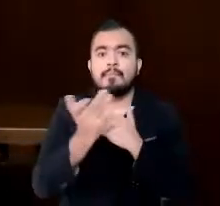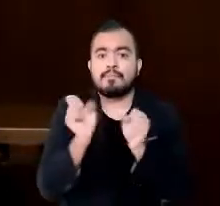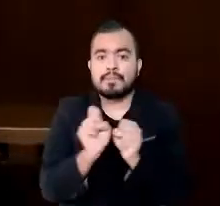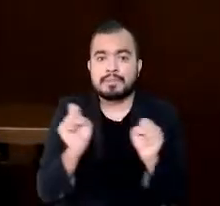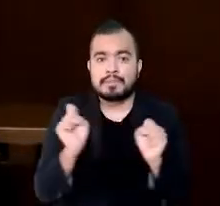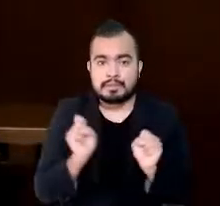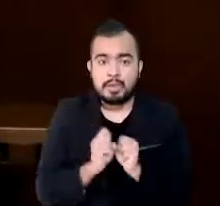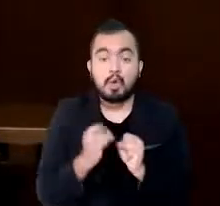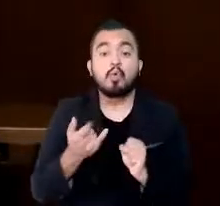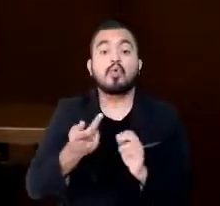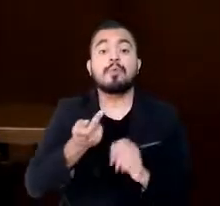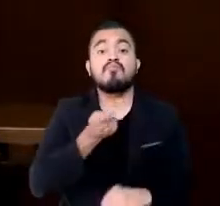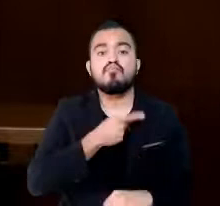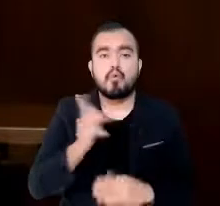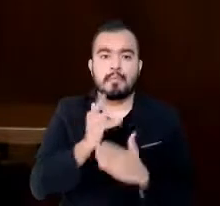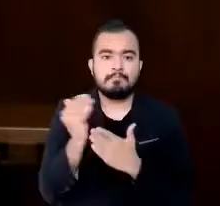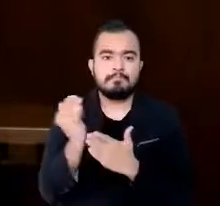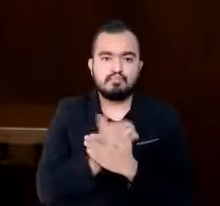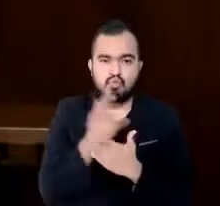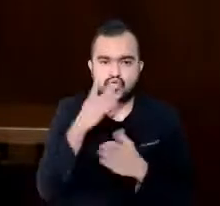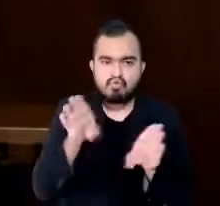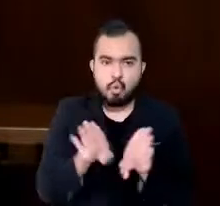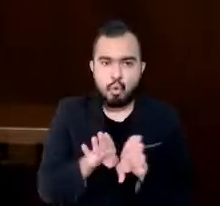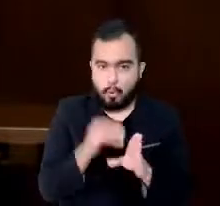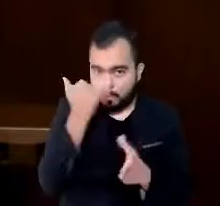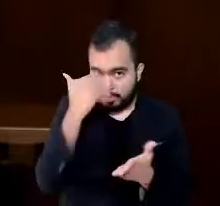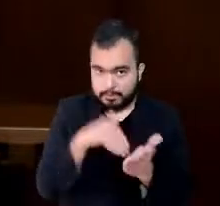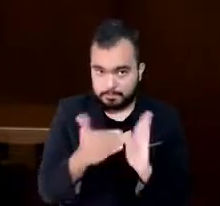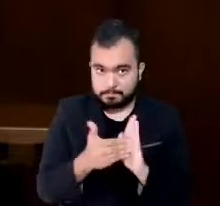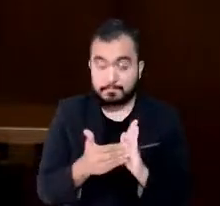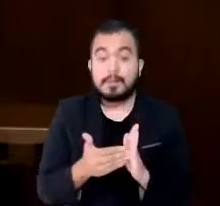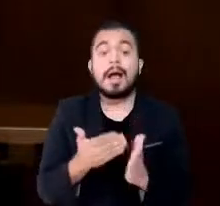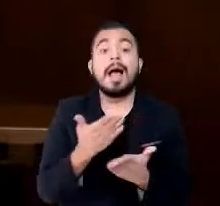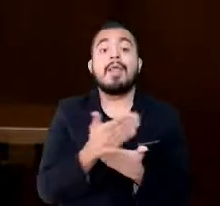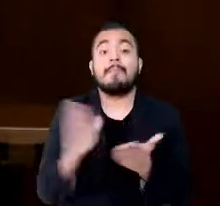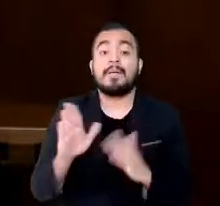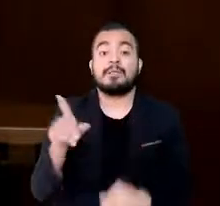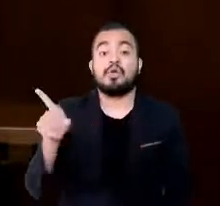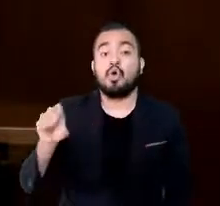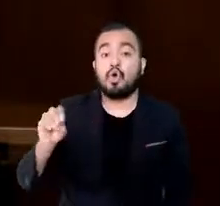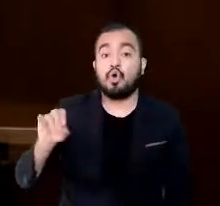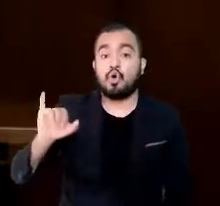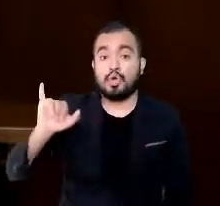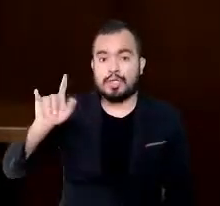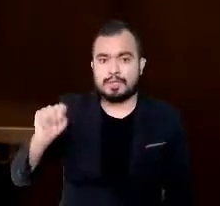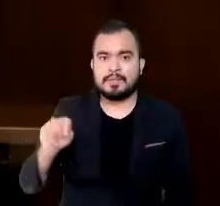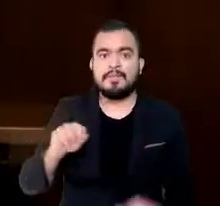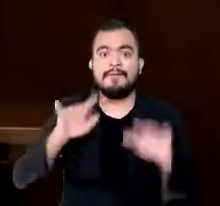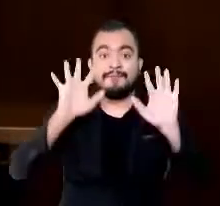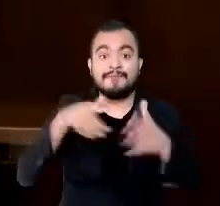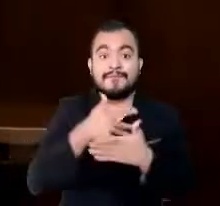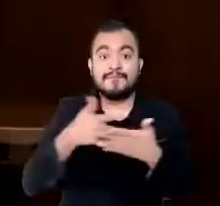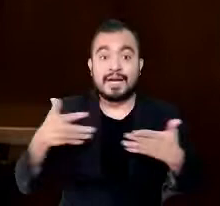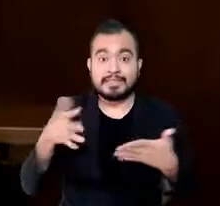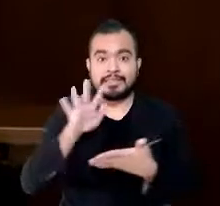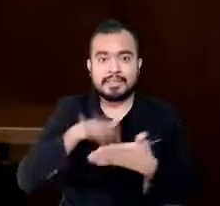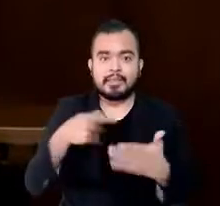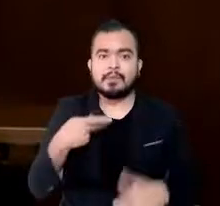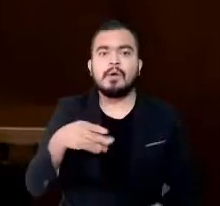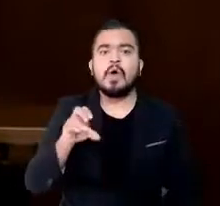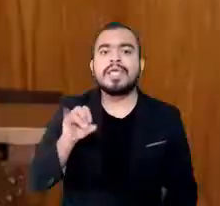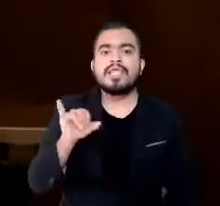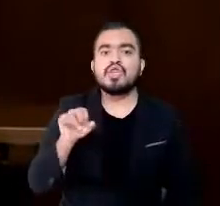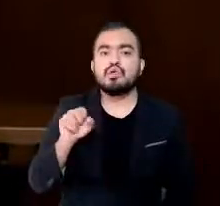pobreza. Además, la Organización Internacional del Trabajo, en la base de datos denominada Eurostat, señaló lo siguiente: